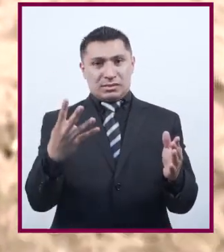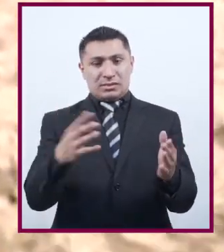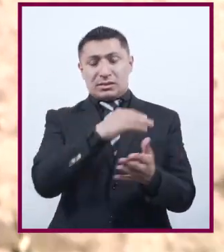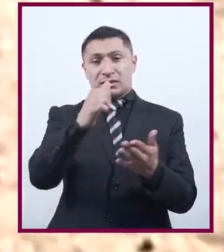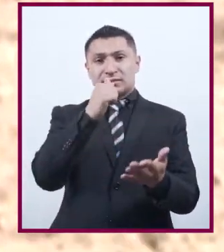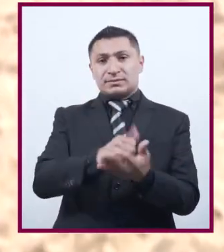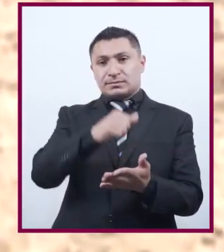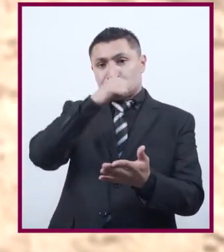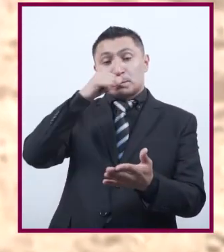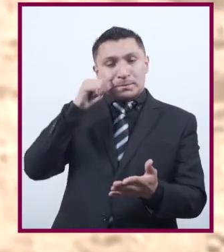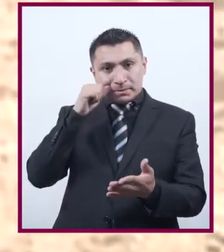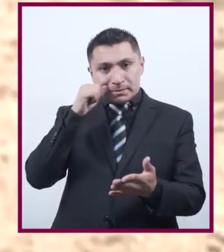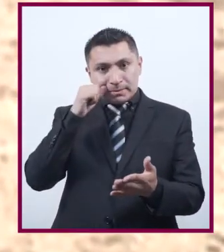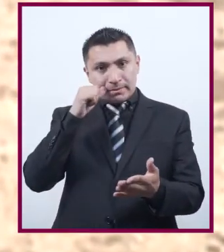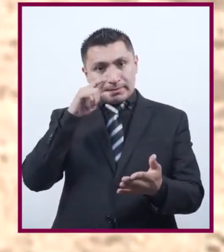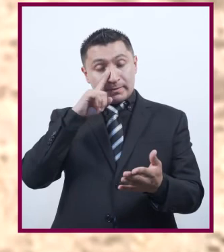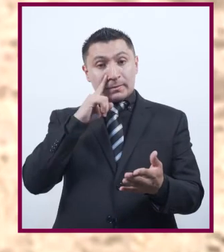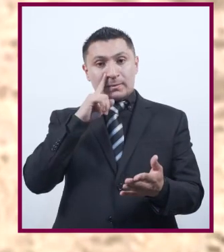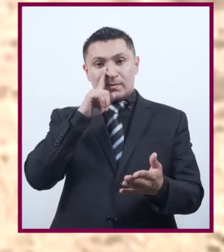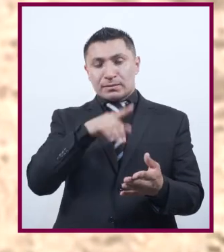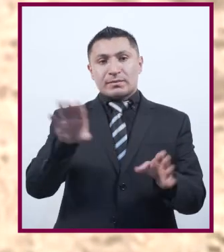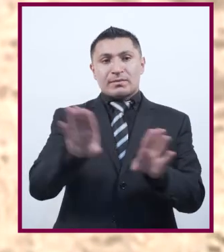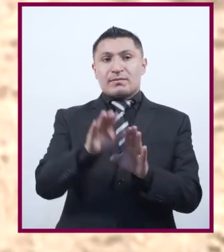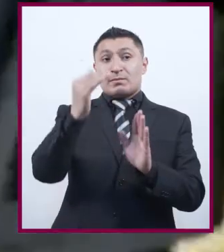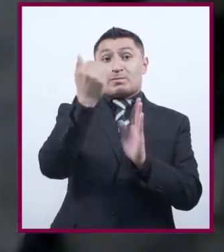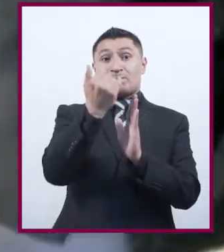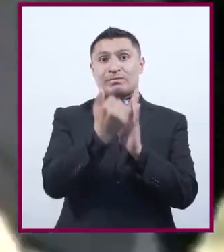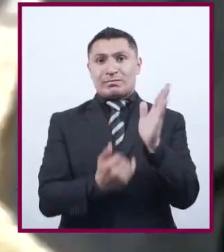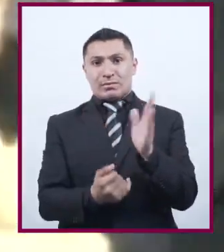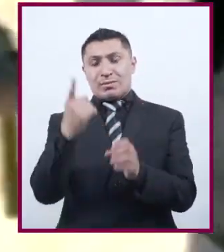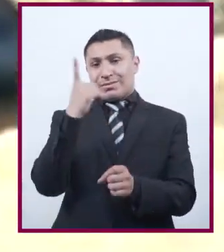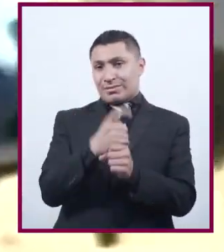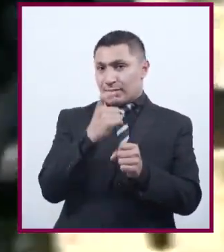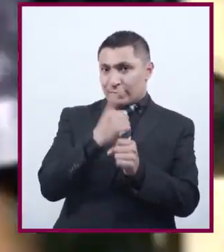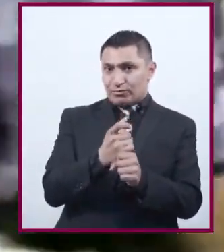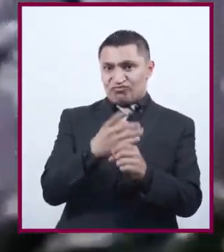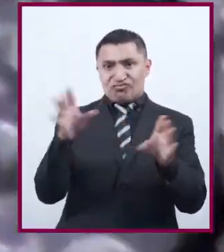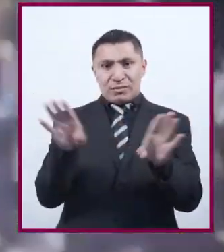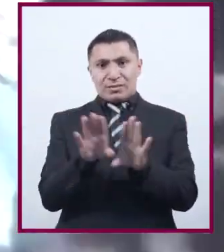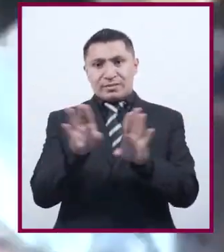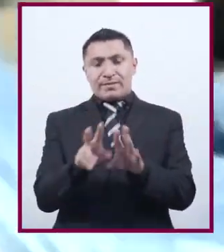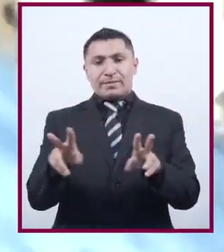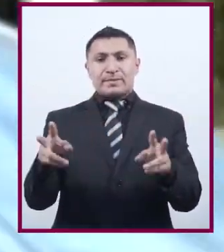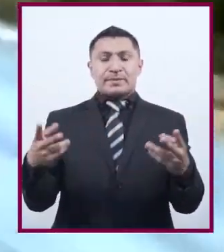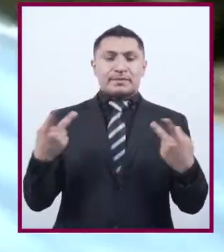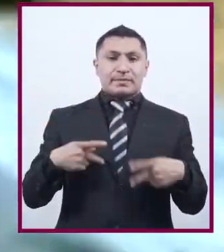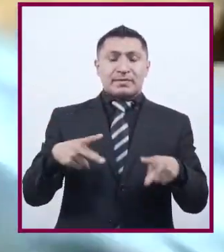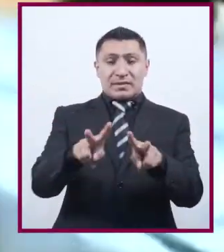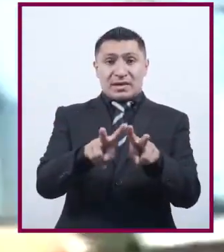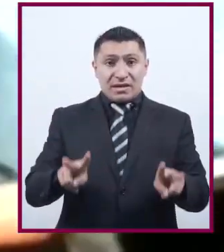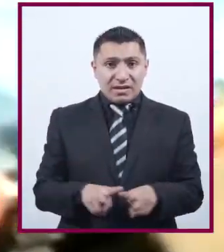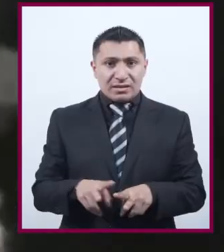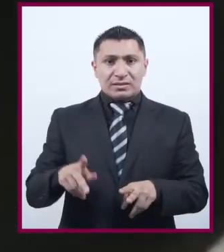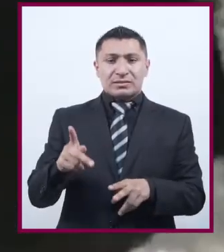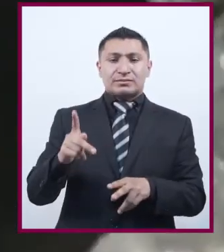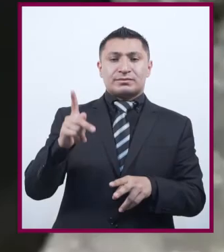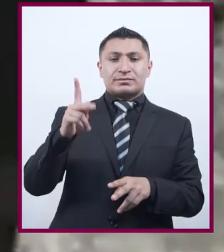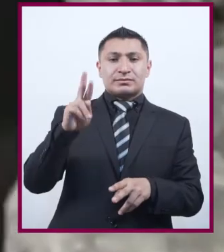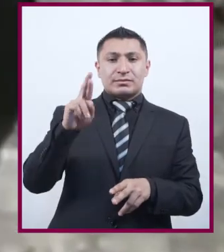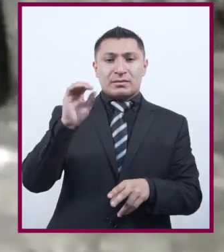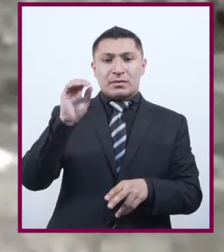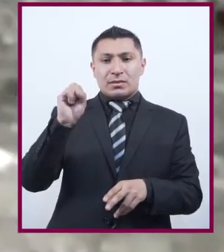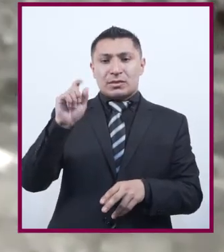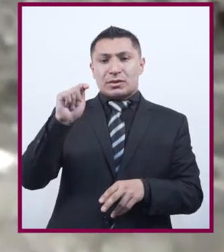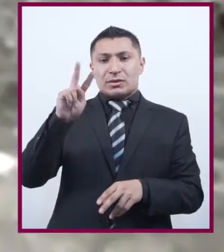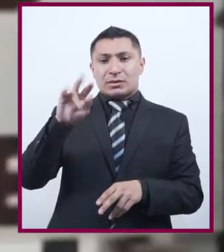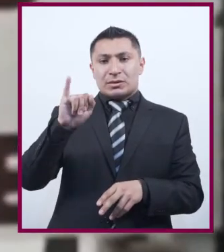Juárez, los cuales fueron minimizados, primero aludiendo que las víctimas eran prostitutas y luego que eran